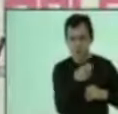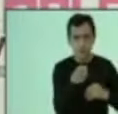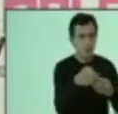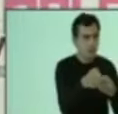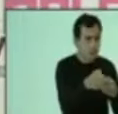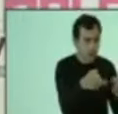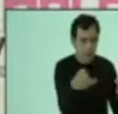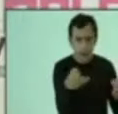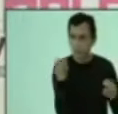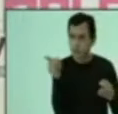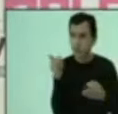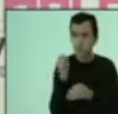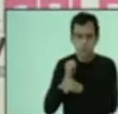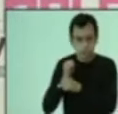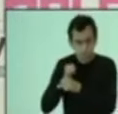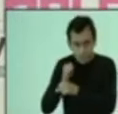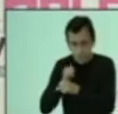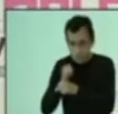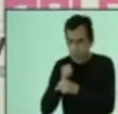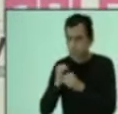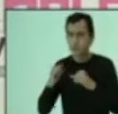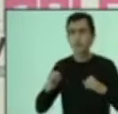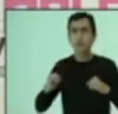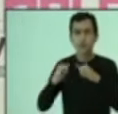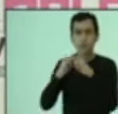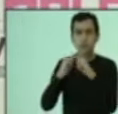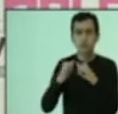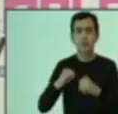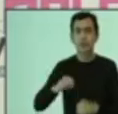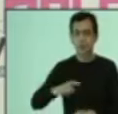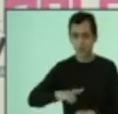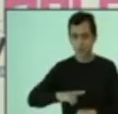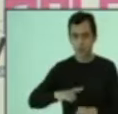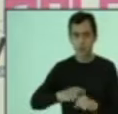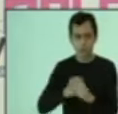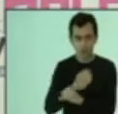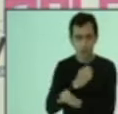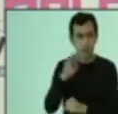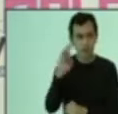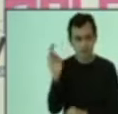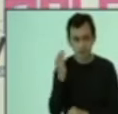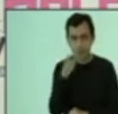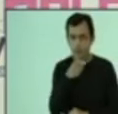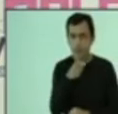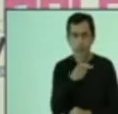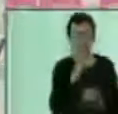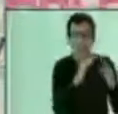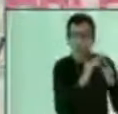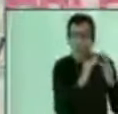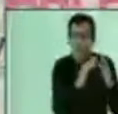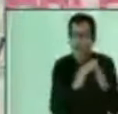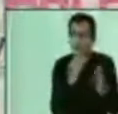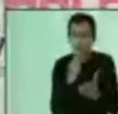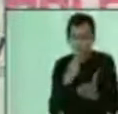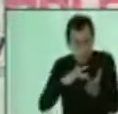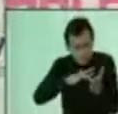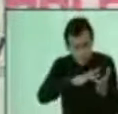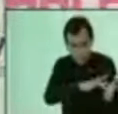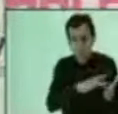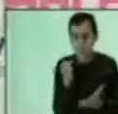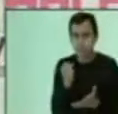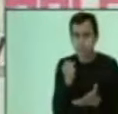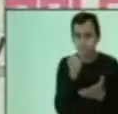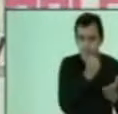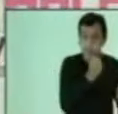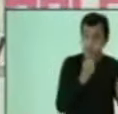con las dependencias estatales y federales que brindan los programas de apoyo para la construcción de vivienda digna mediante la celebración